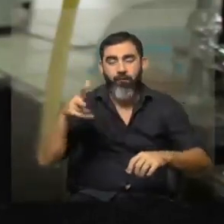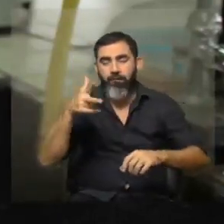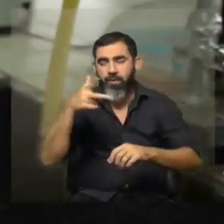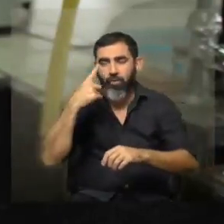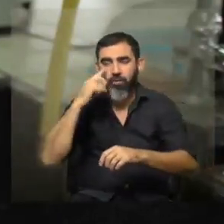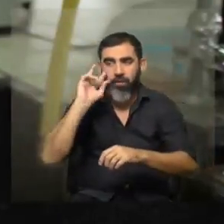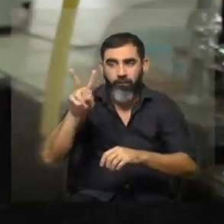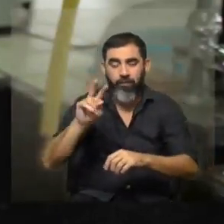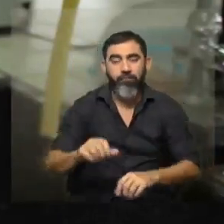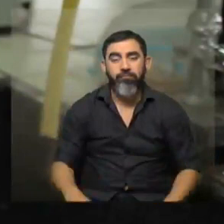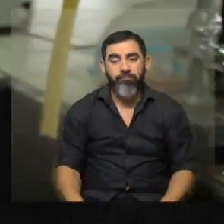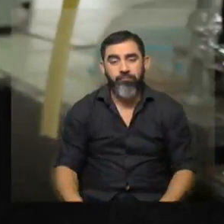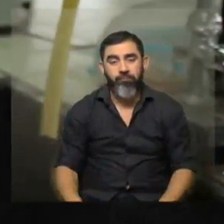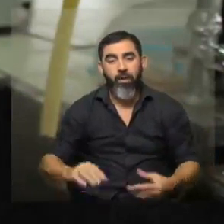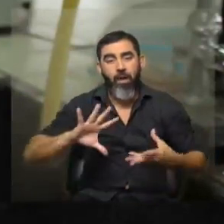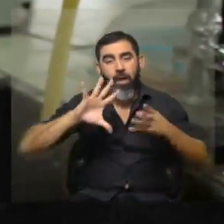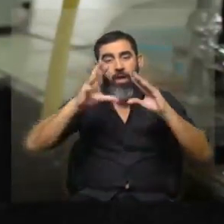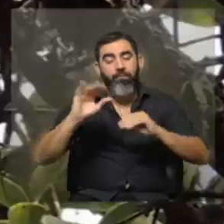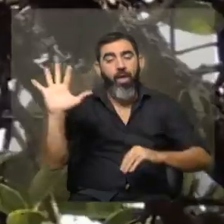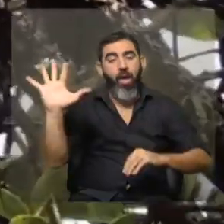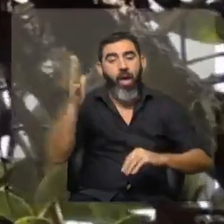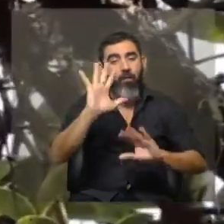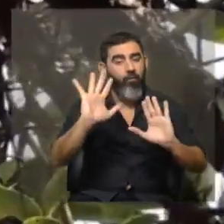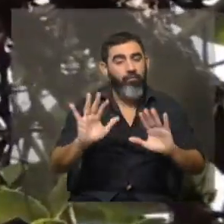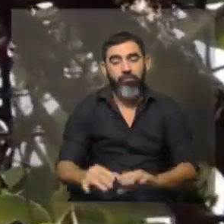percibe eso, está adaptado a la vida en los árboles.